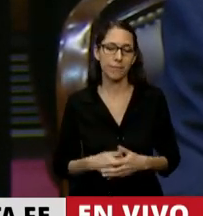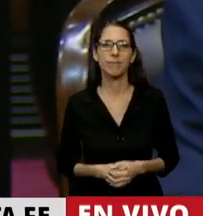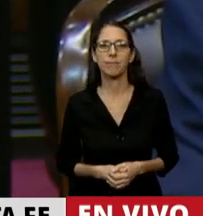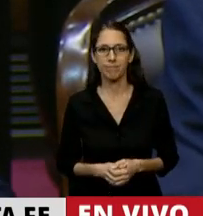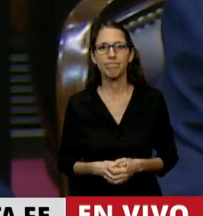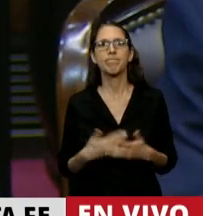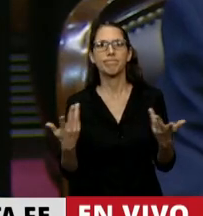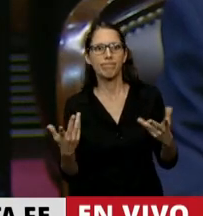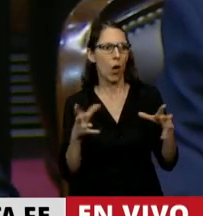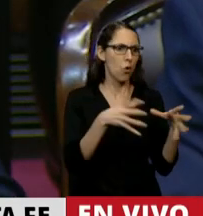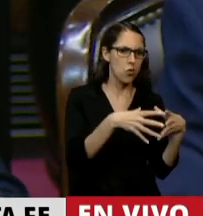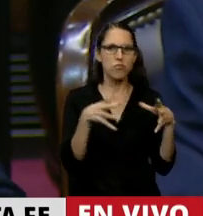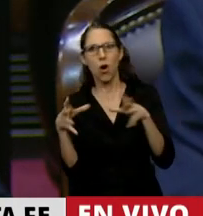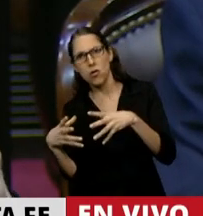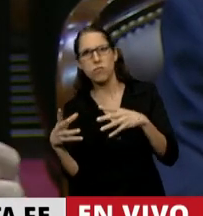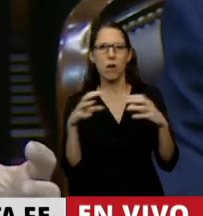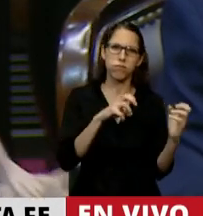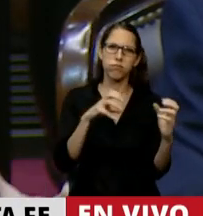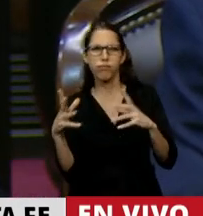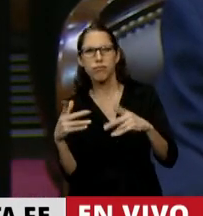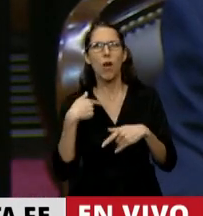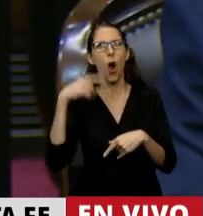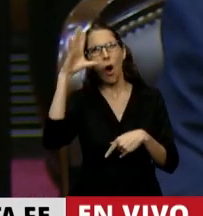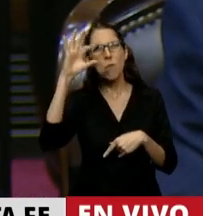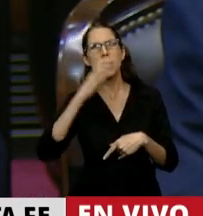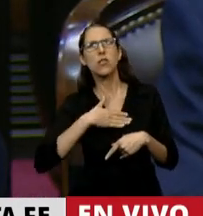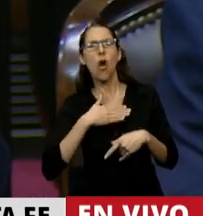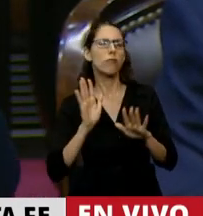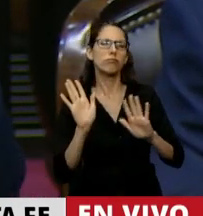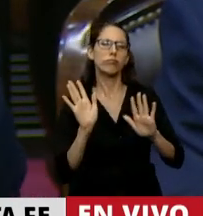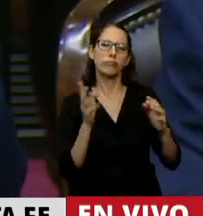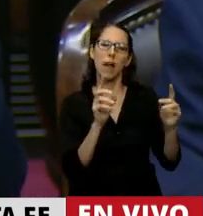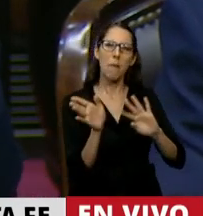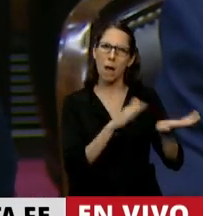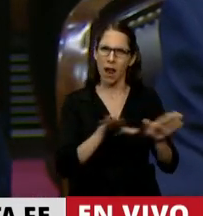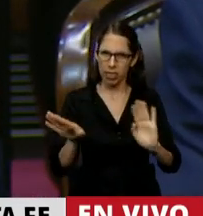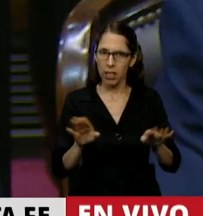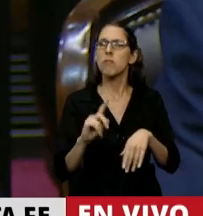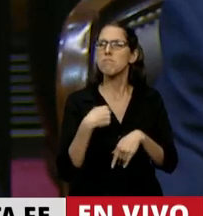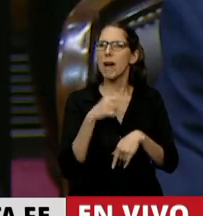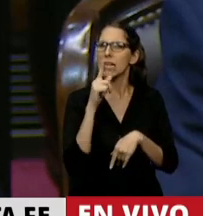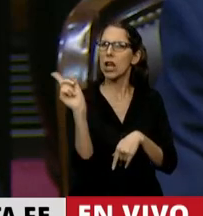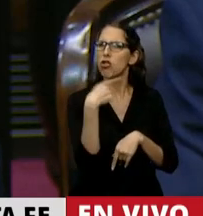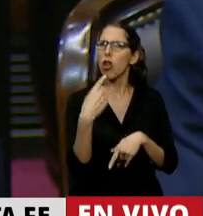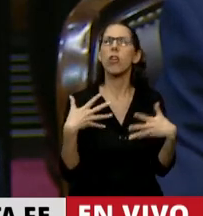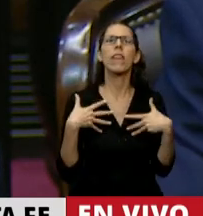Y de un lado y del otro, tengamos la posición que tengamos, yo siento que todos defendemos la vida.